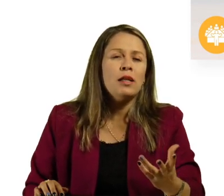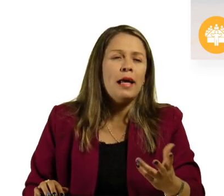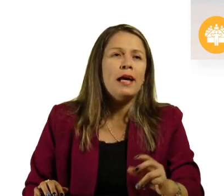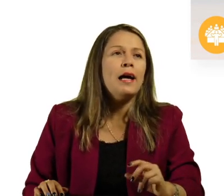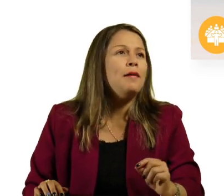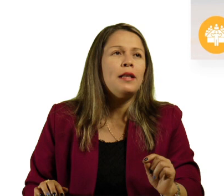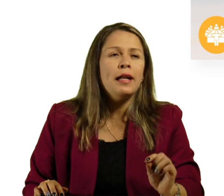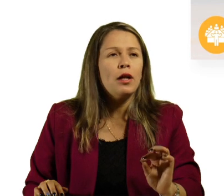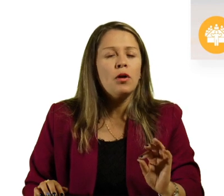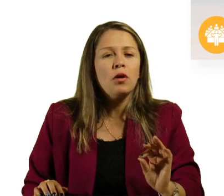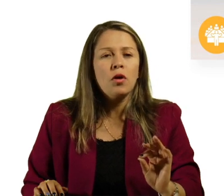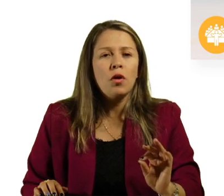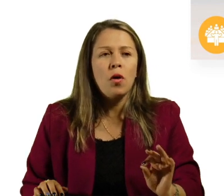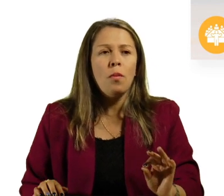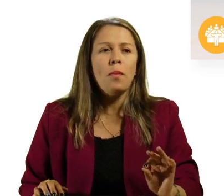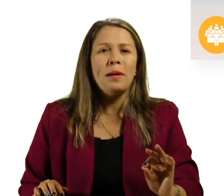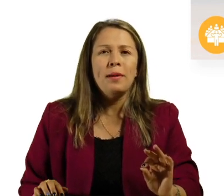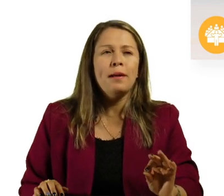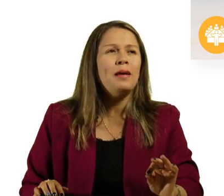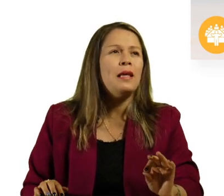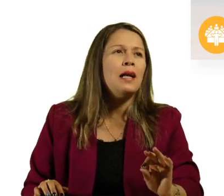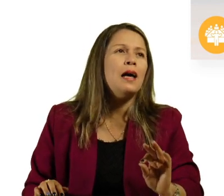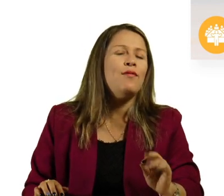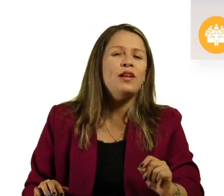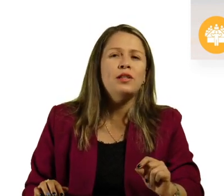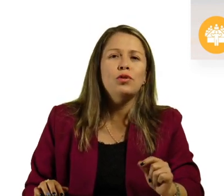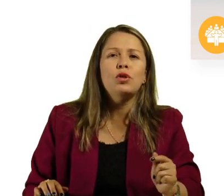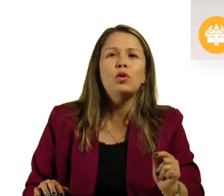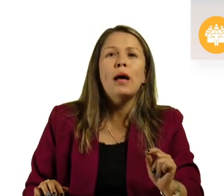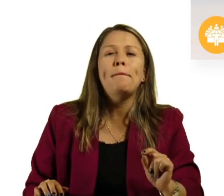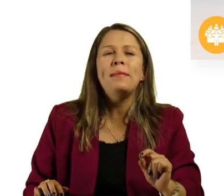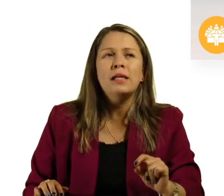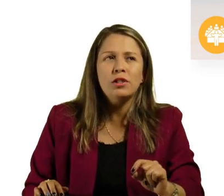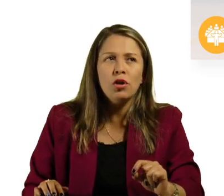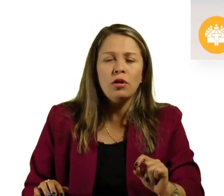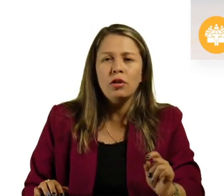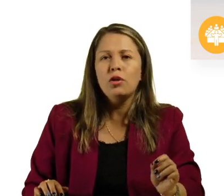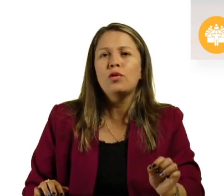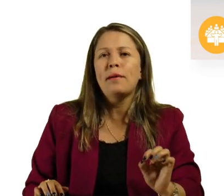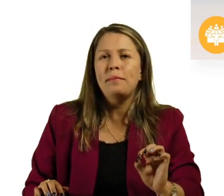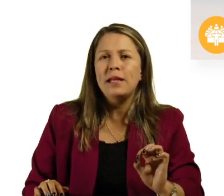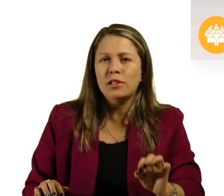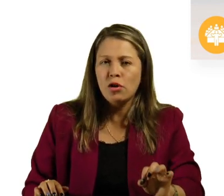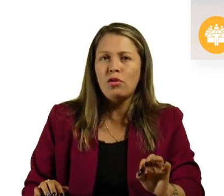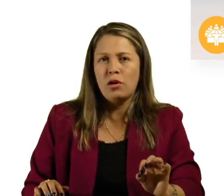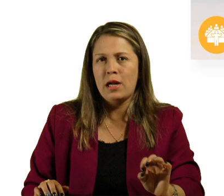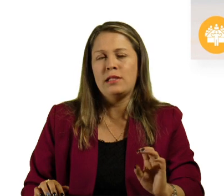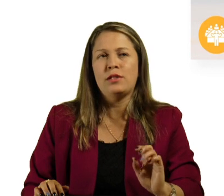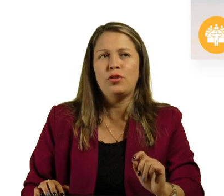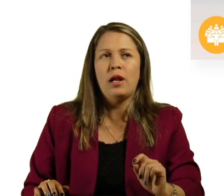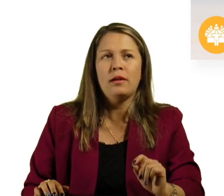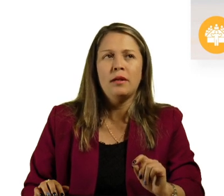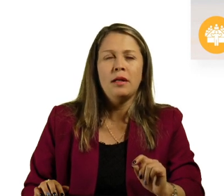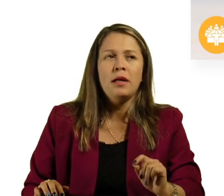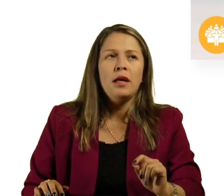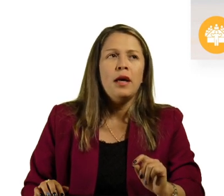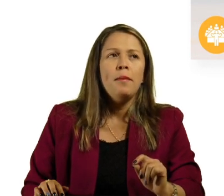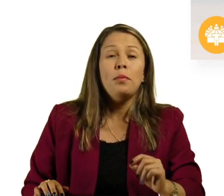planeación estratégica debe tener como primera medida la definición de una misión y una visión